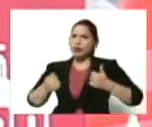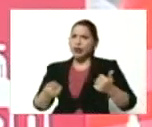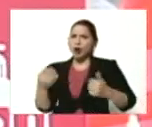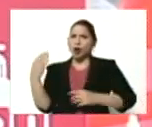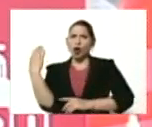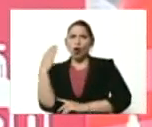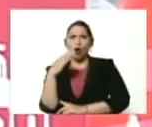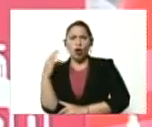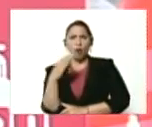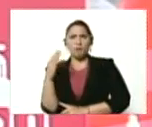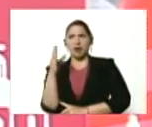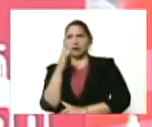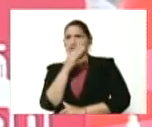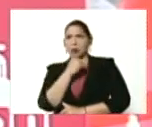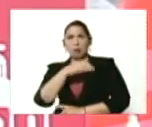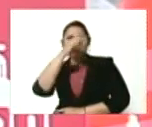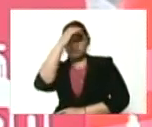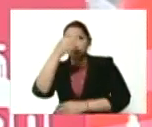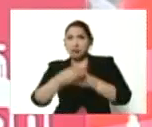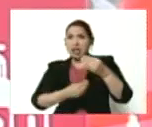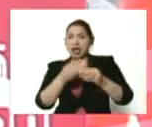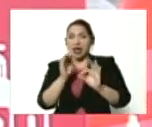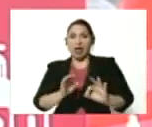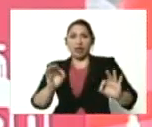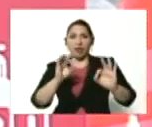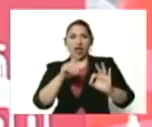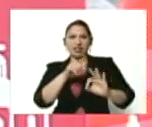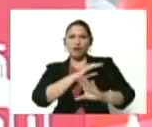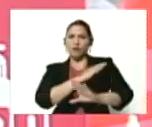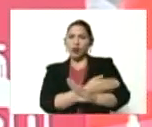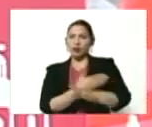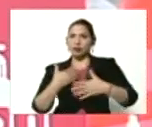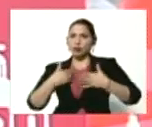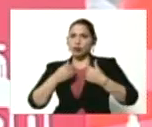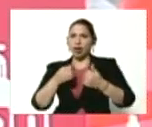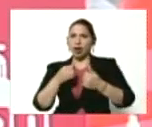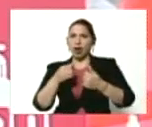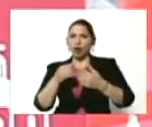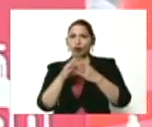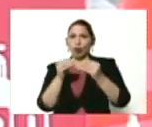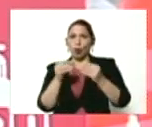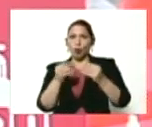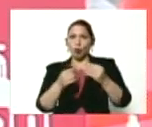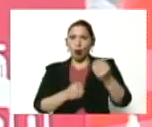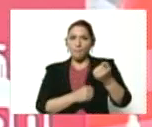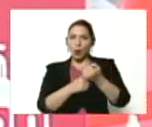que ocurra lo que ya sabemos, que esas fuerzas de seguridad son cómplices de todos estos criminales.